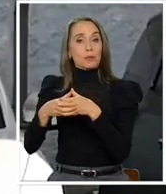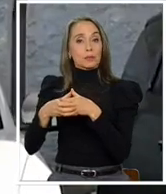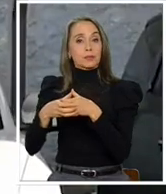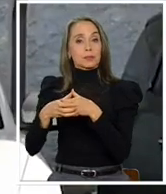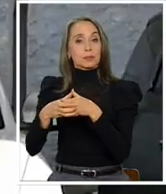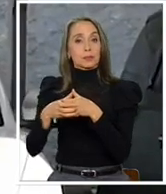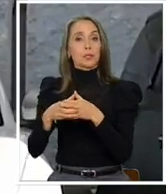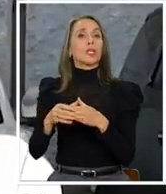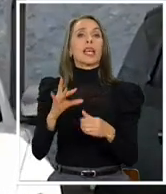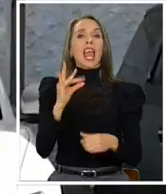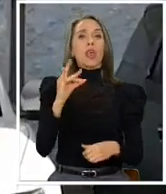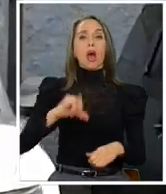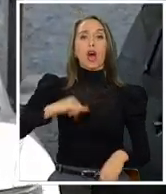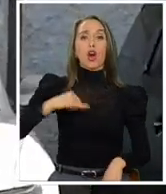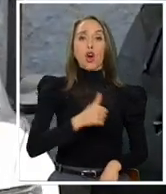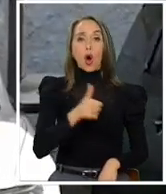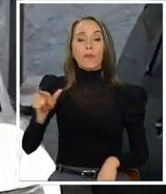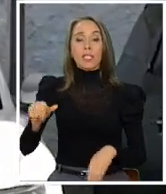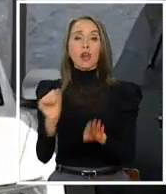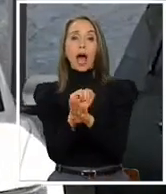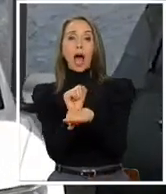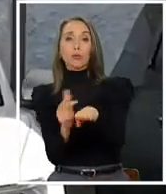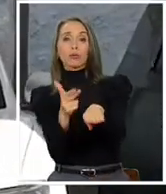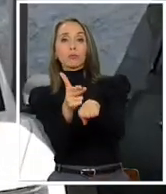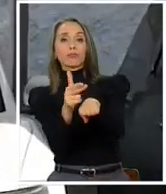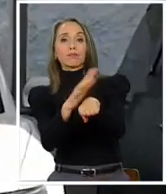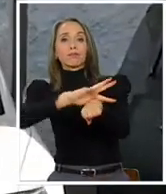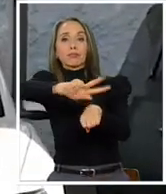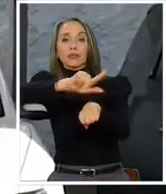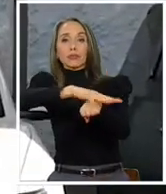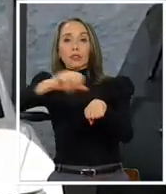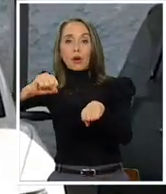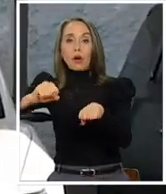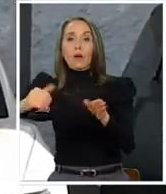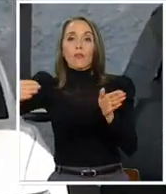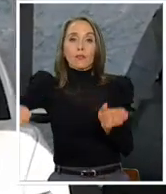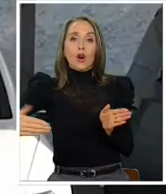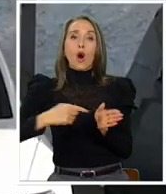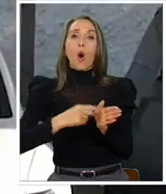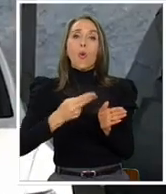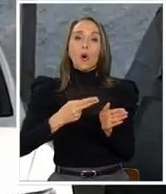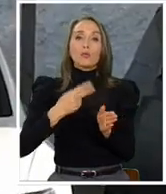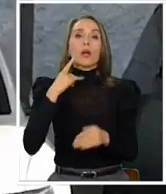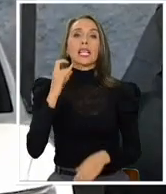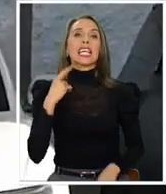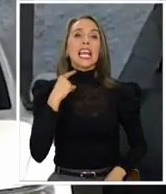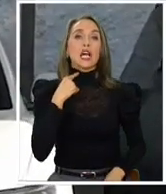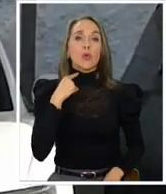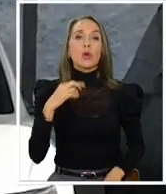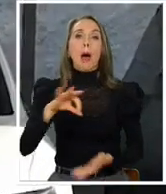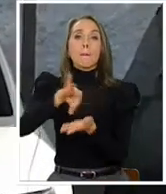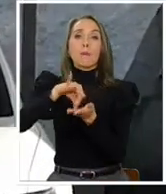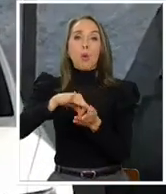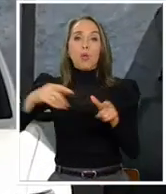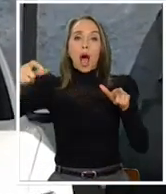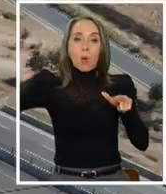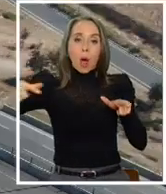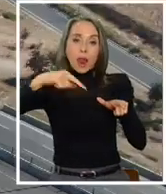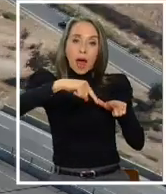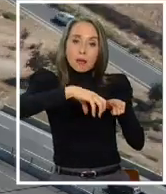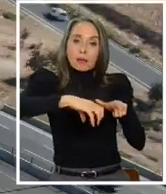un grupo de sujetos jóvenes que cometían el delito. Lugares precisos en las comunas de Huechuraba, Quilicura y Pudahuel, donde se cometían los